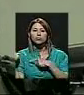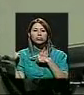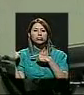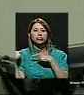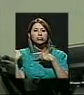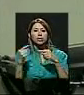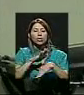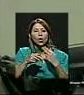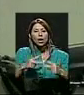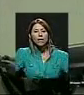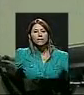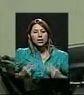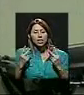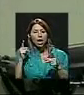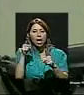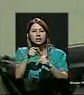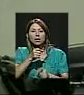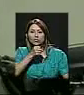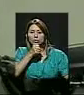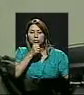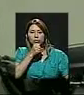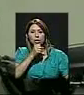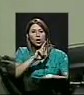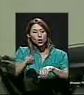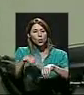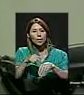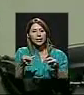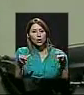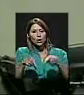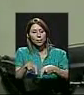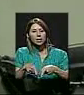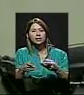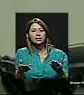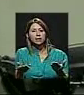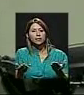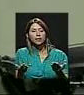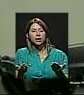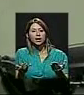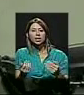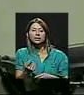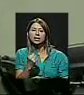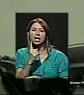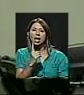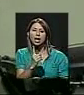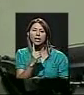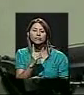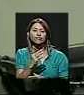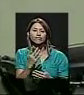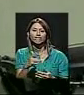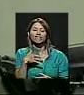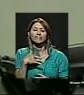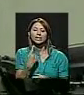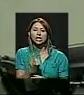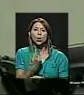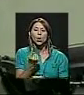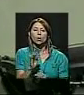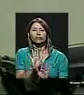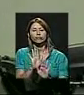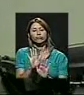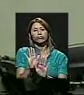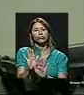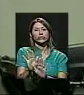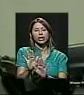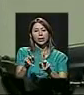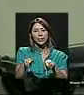la ha arrastrado hasta la edad mayor. Normalmente lo que pasa es que hay un abandono, hay un aislamiento de